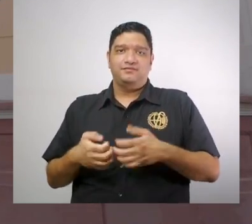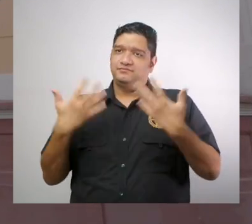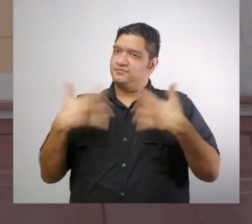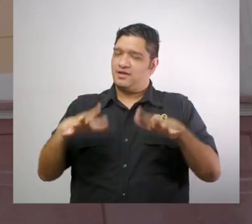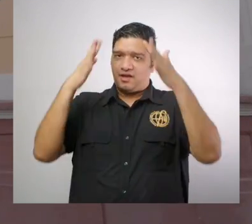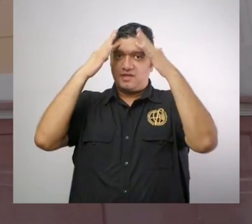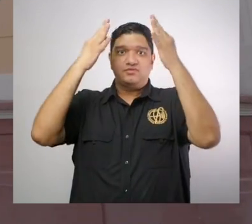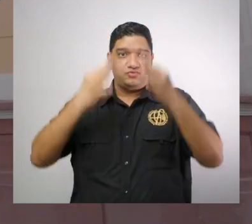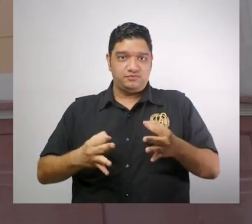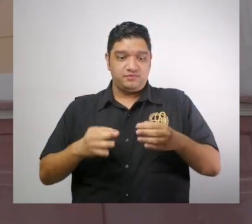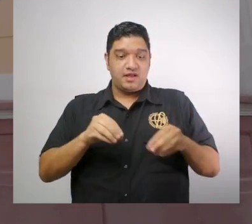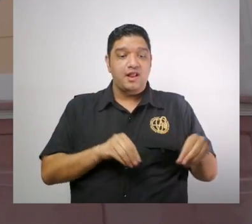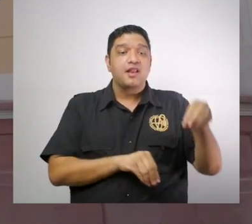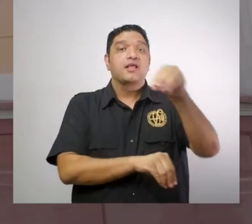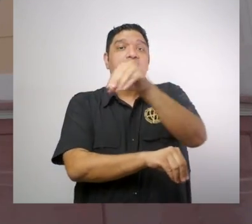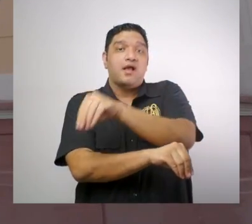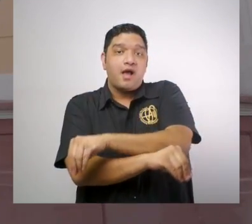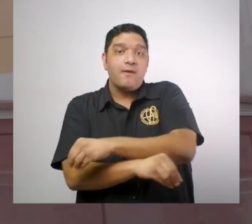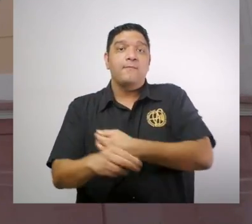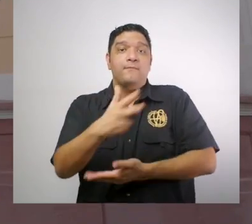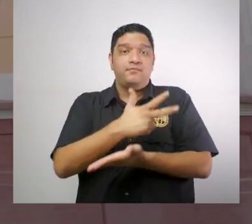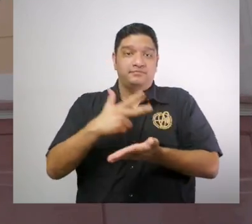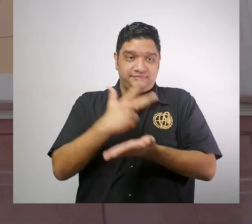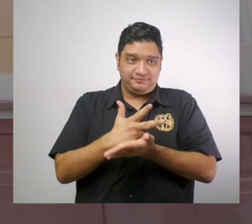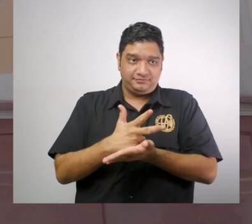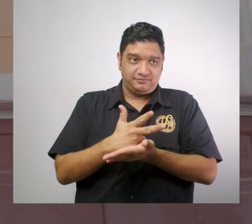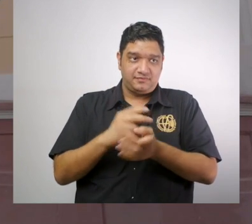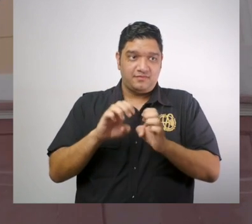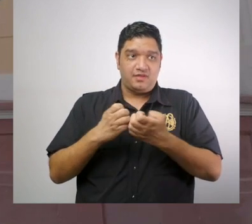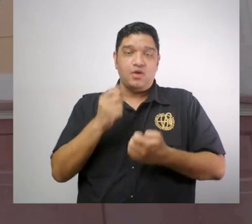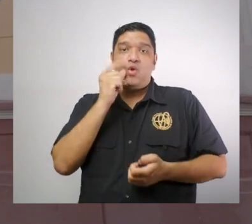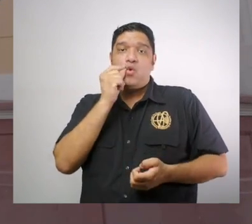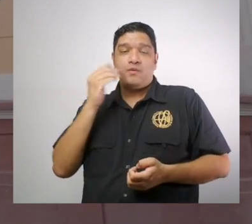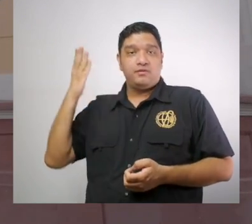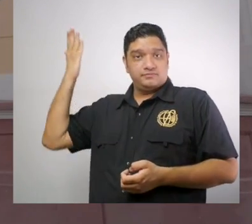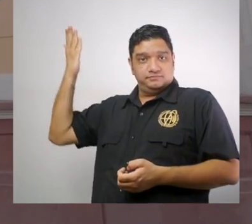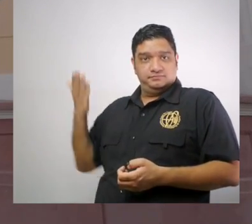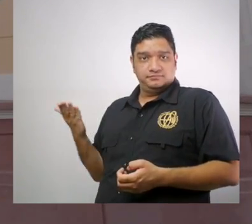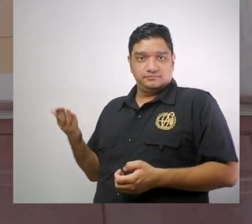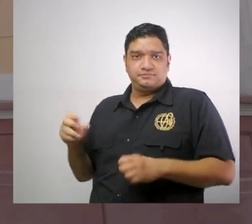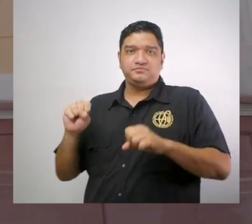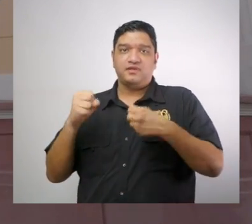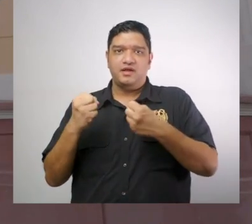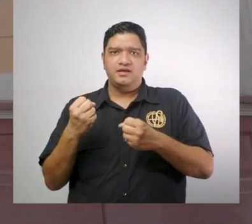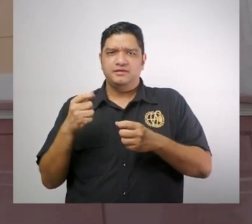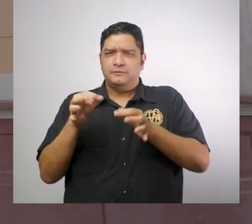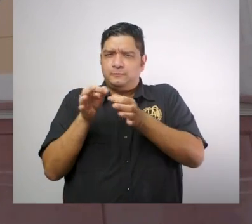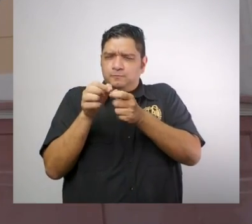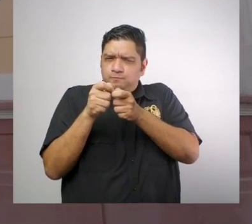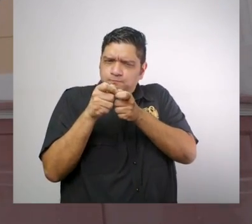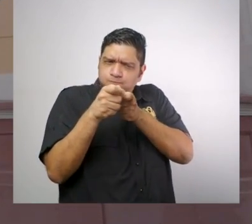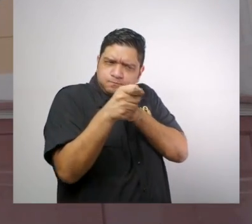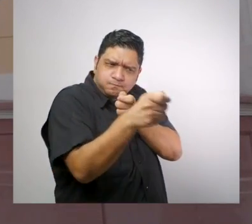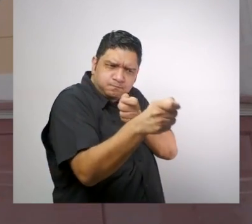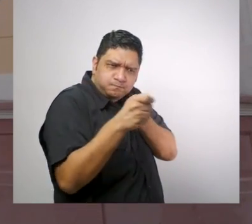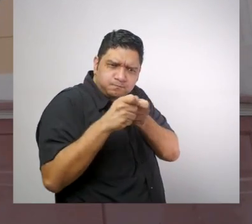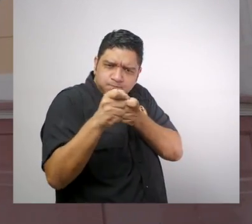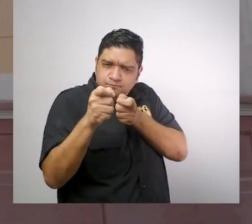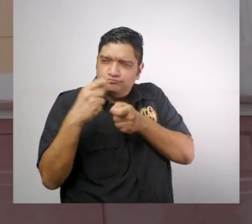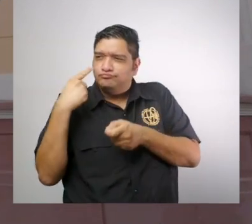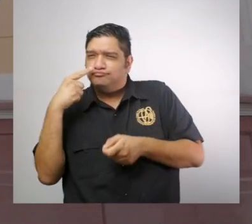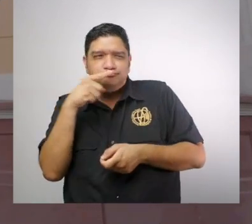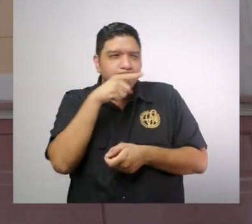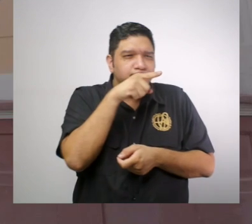Virgen, para lo cual Luis Díez de Navarro hizo el estudio y mediciones para trasladar